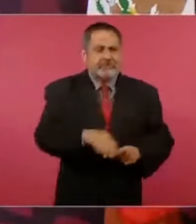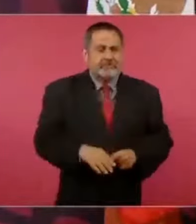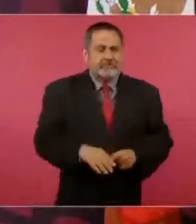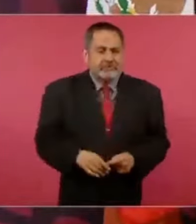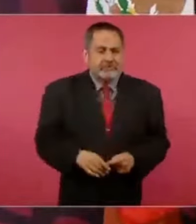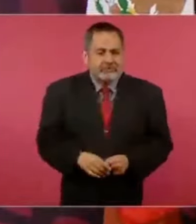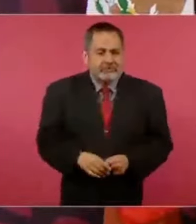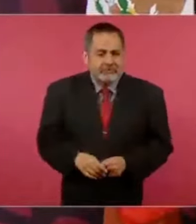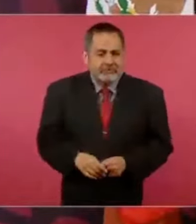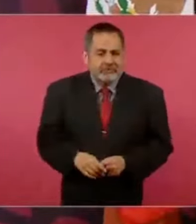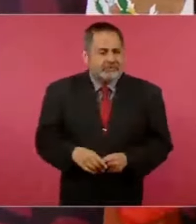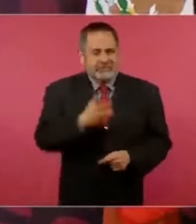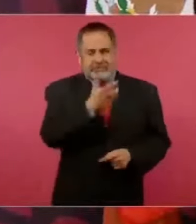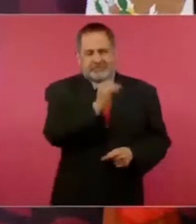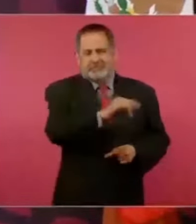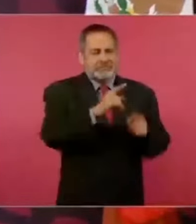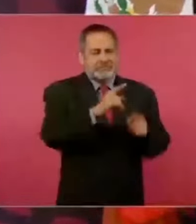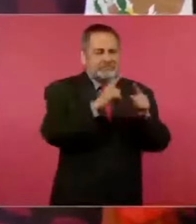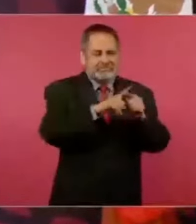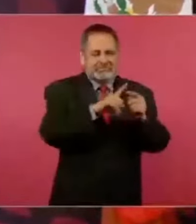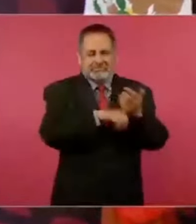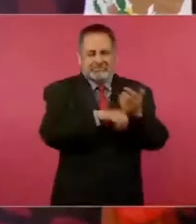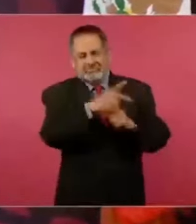es su doctrina, la hipocresía.